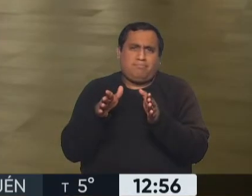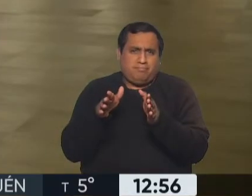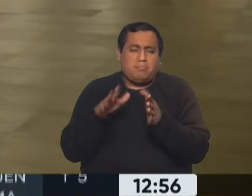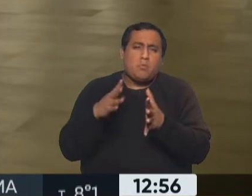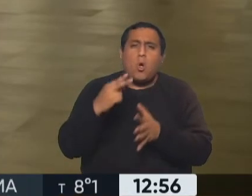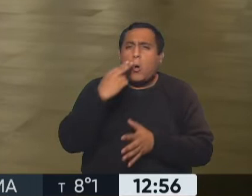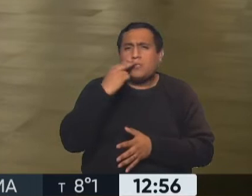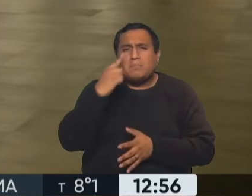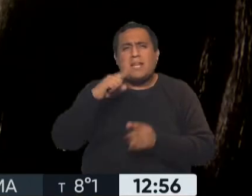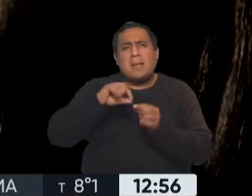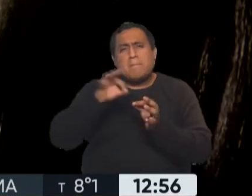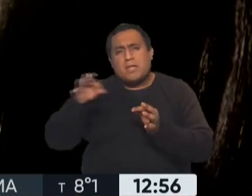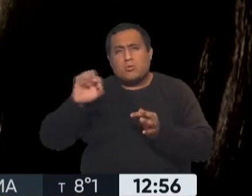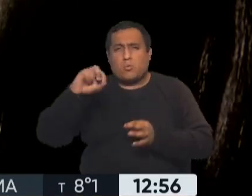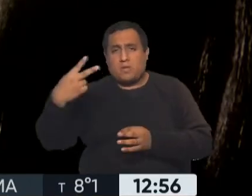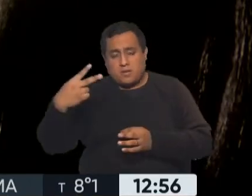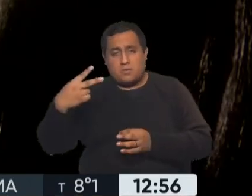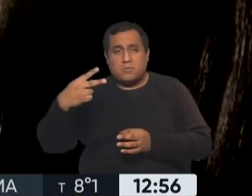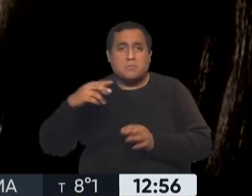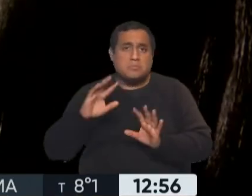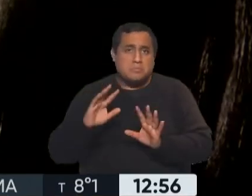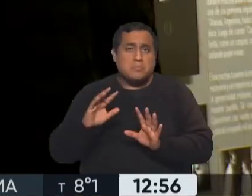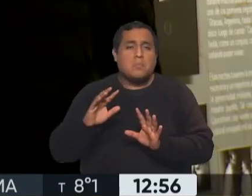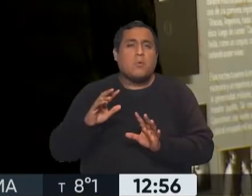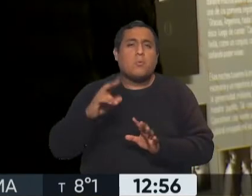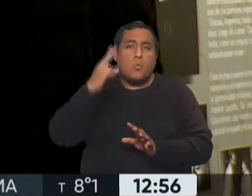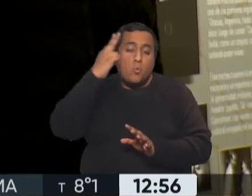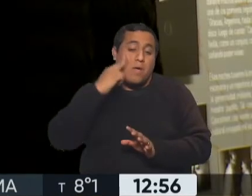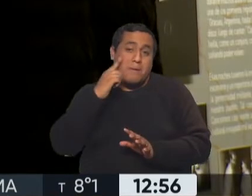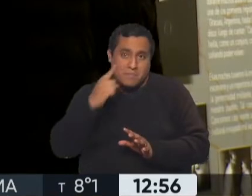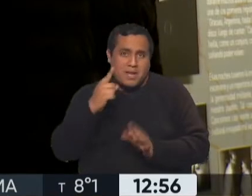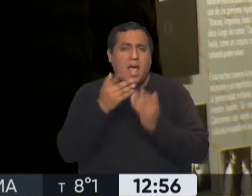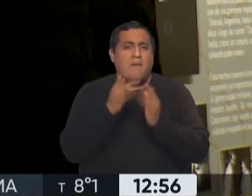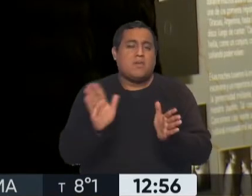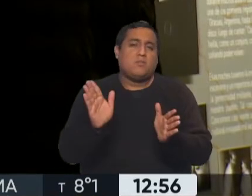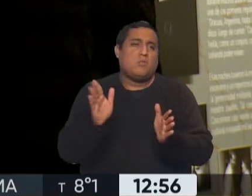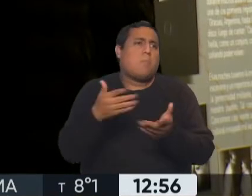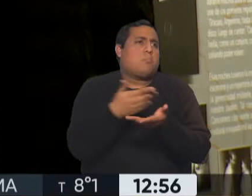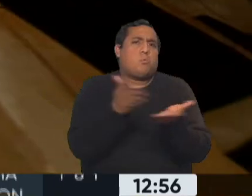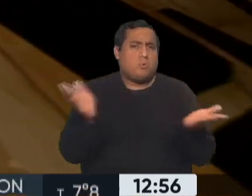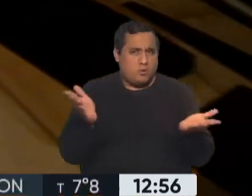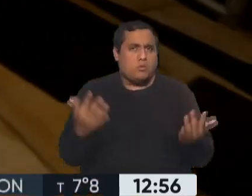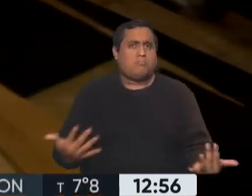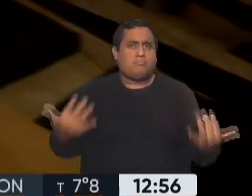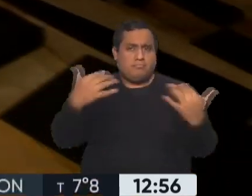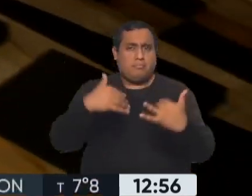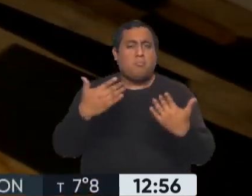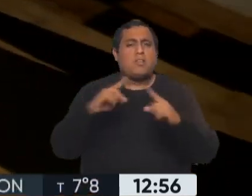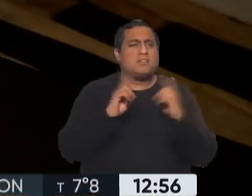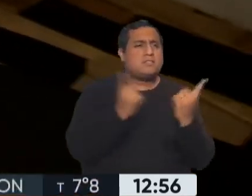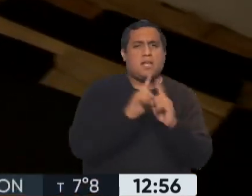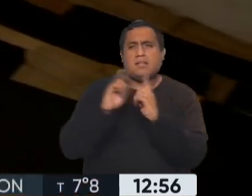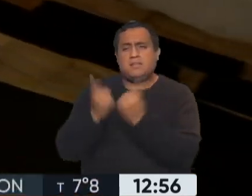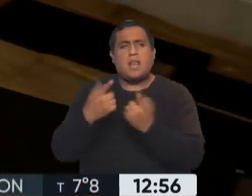11.000 metros cuadrados, son entre 10.000 y 11.000, de los cuales 9.000 están abiertos al público en salas de